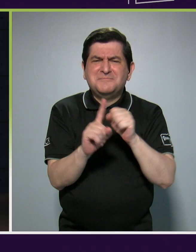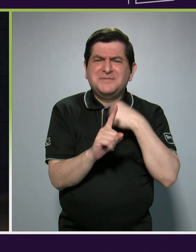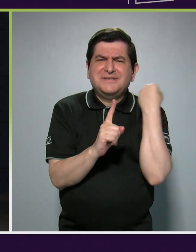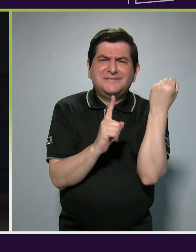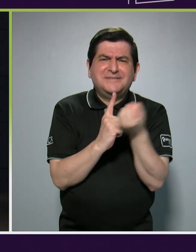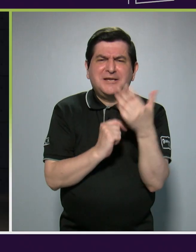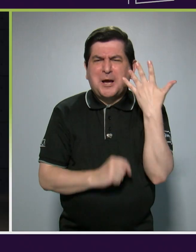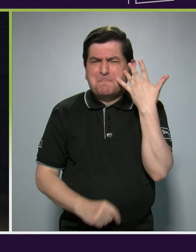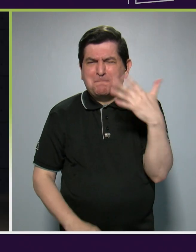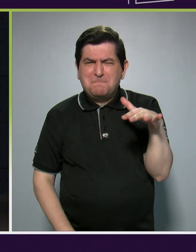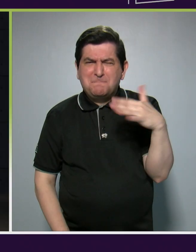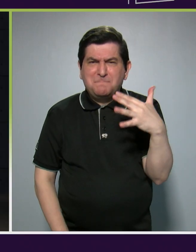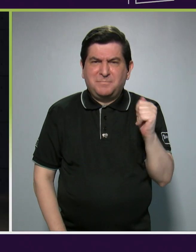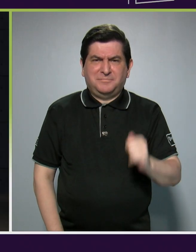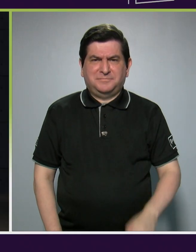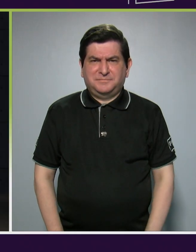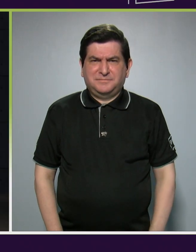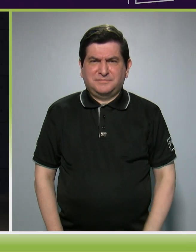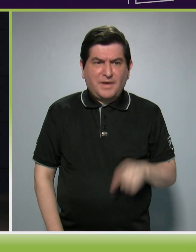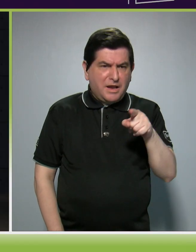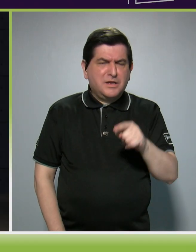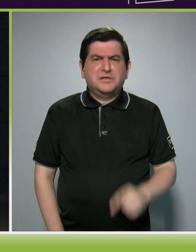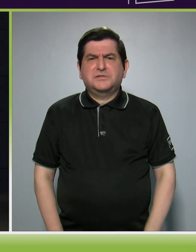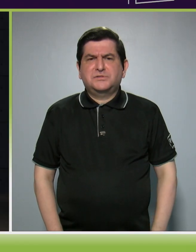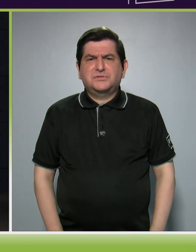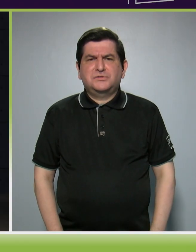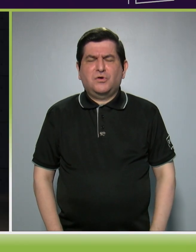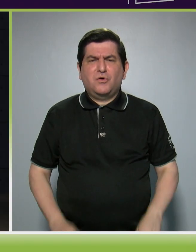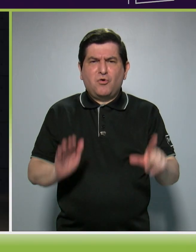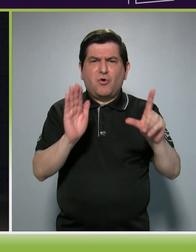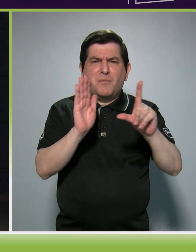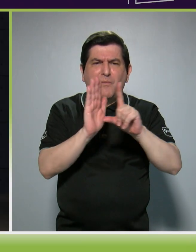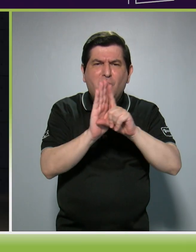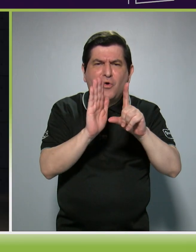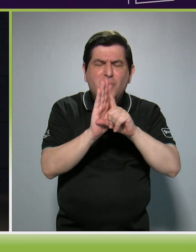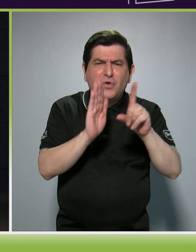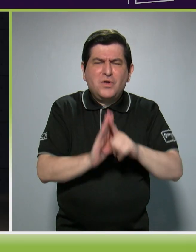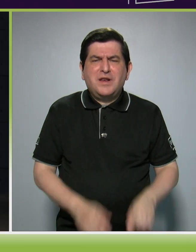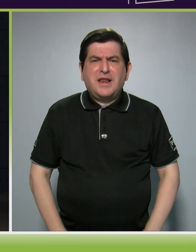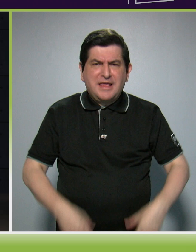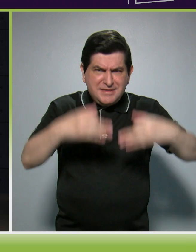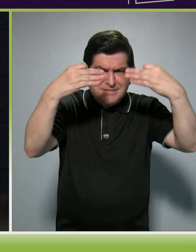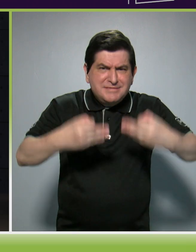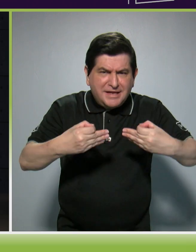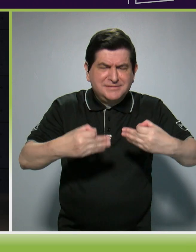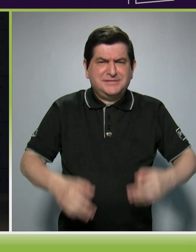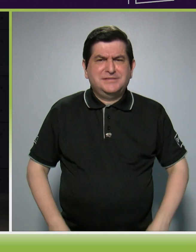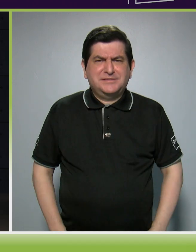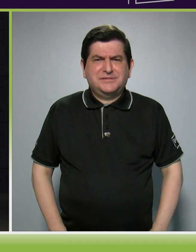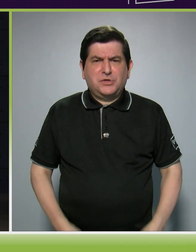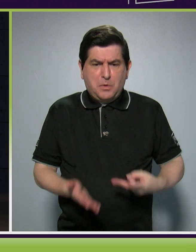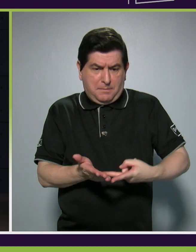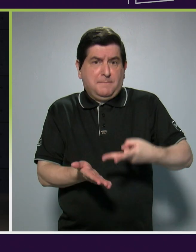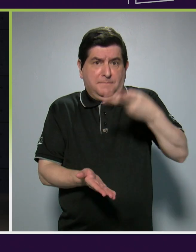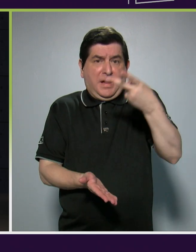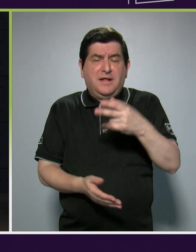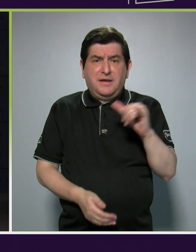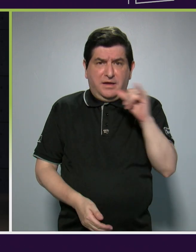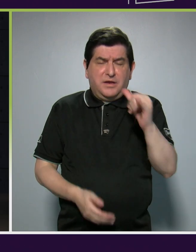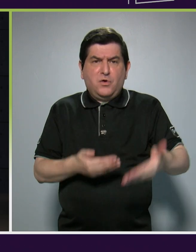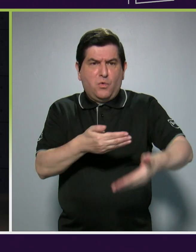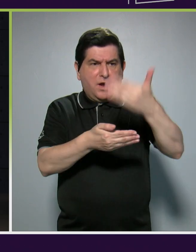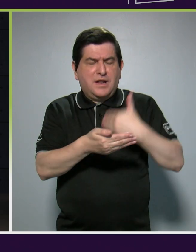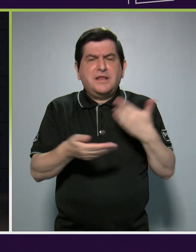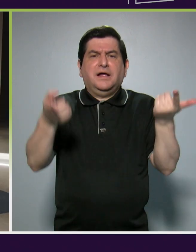situación similar, ¿verdad? Cómo esto sirve de jurisprudencia, inclusive este fallo se valió también de